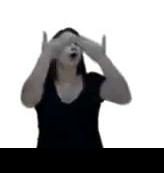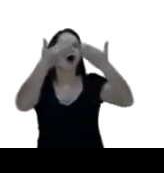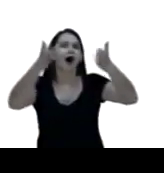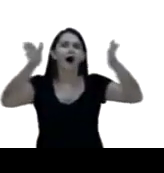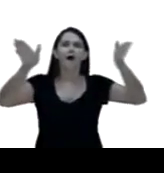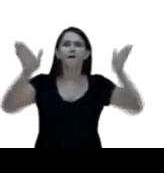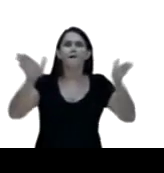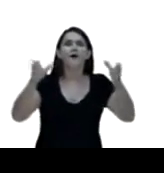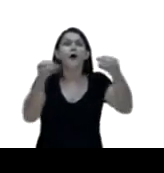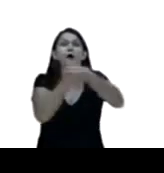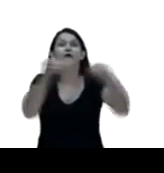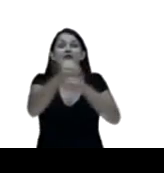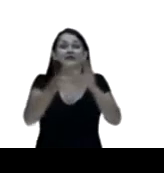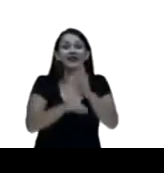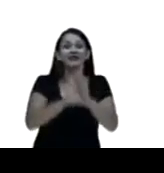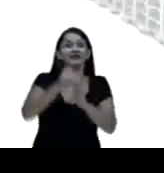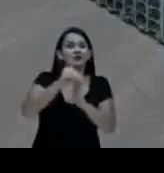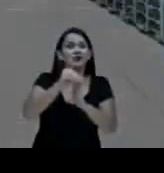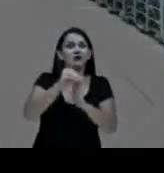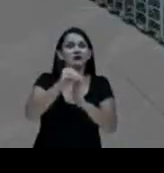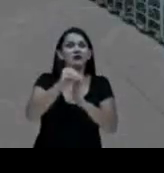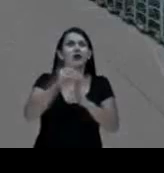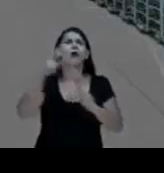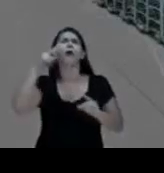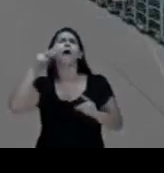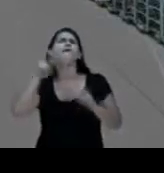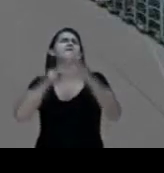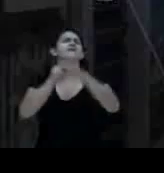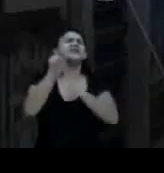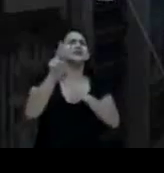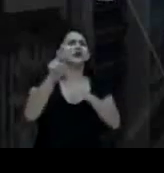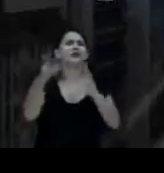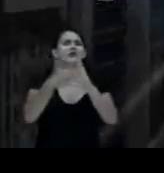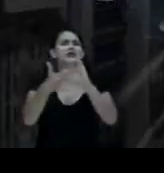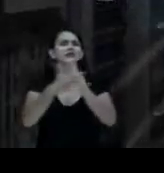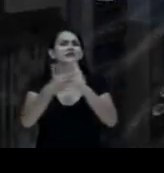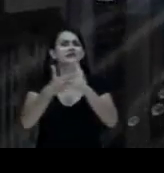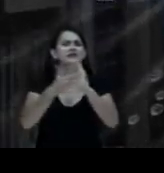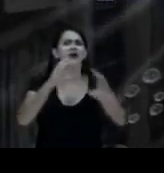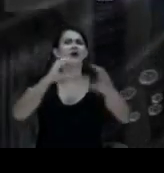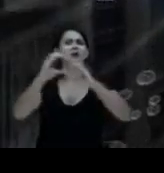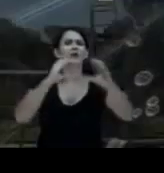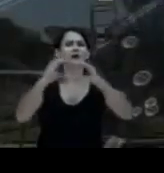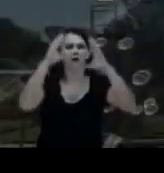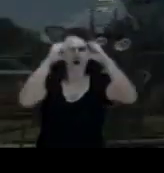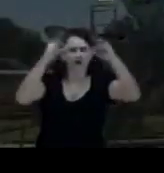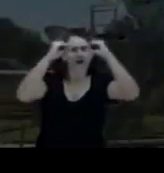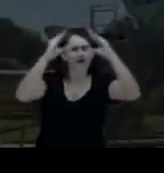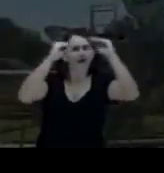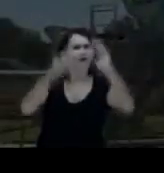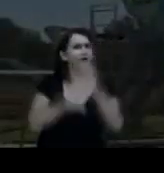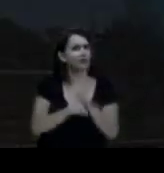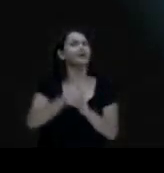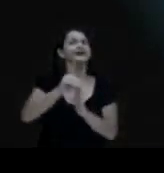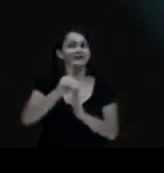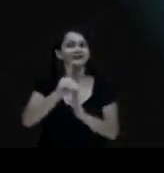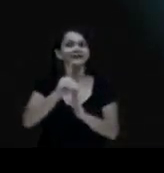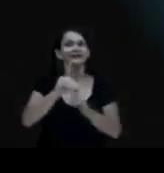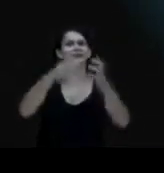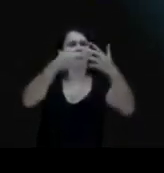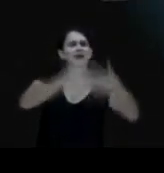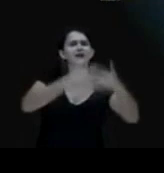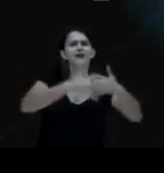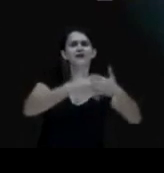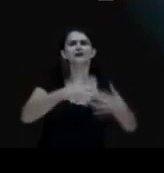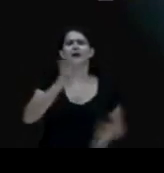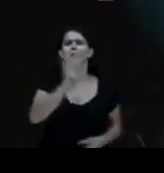realmente importante. Además, hemos tenido el acompañamiento de otros socios estratégicos como son Fundación Cruza en la